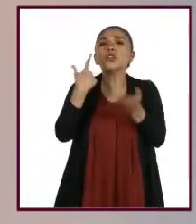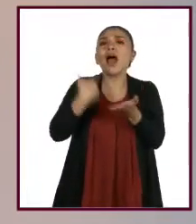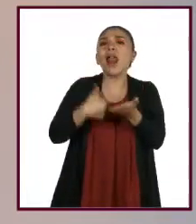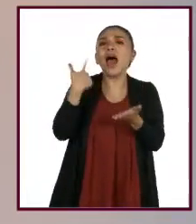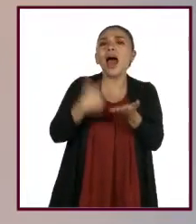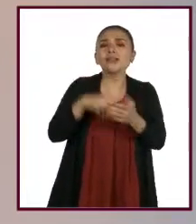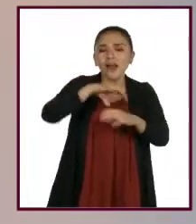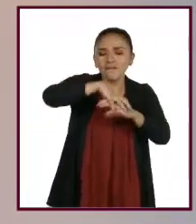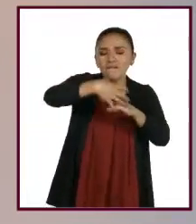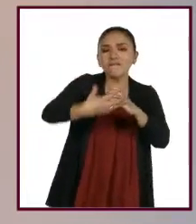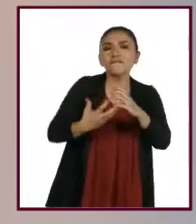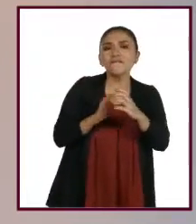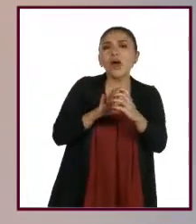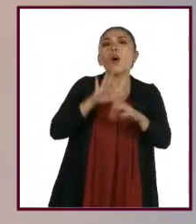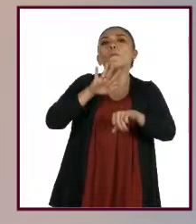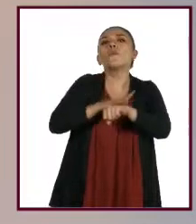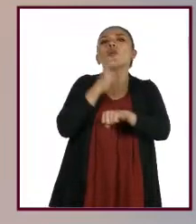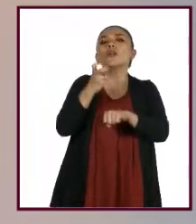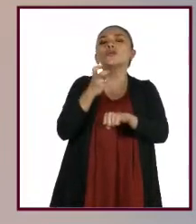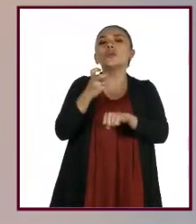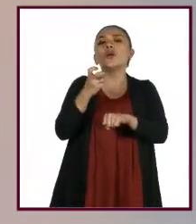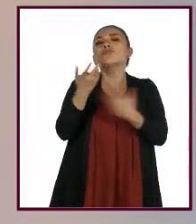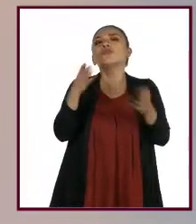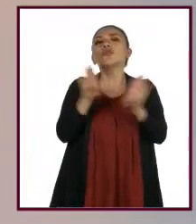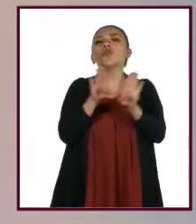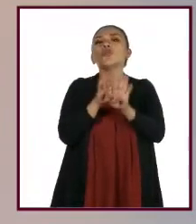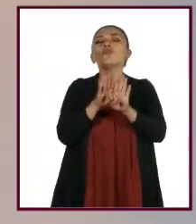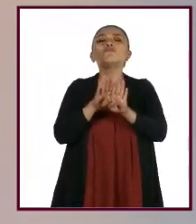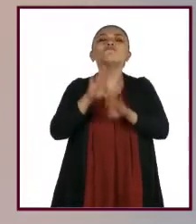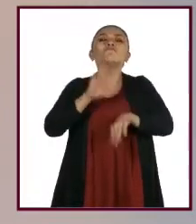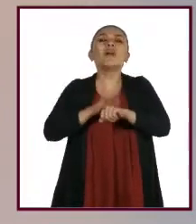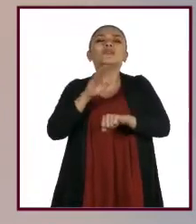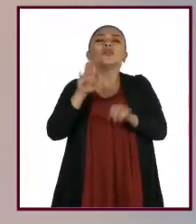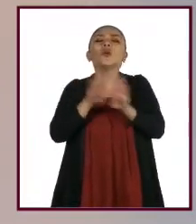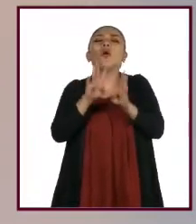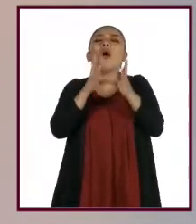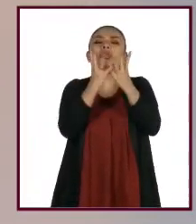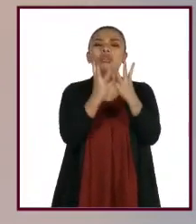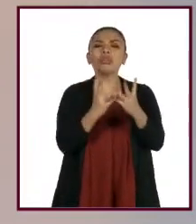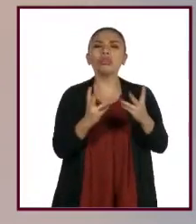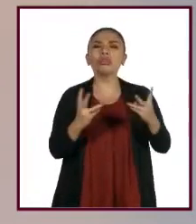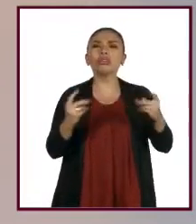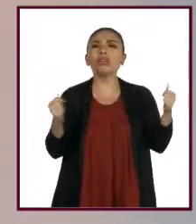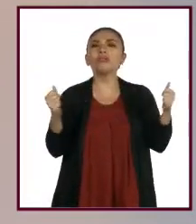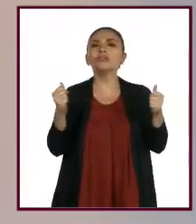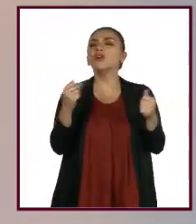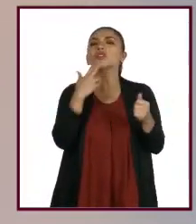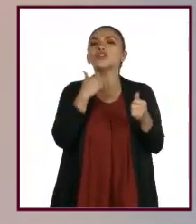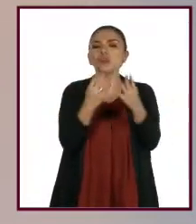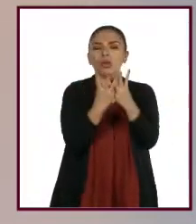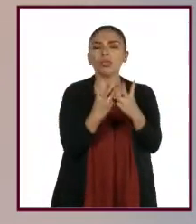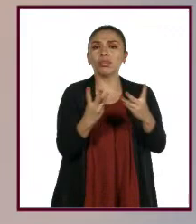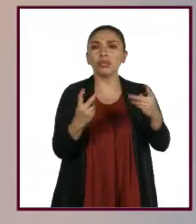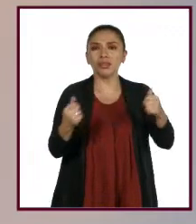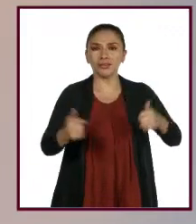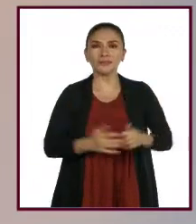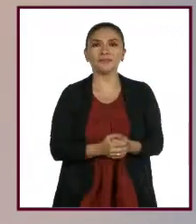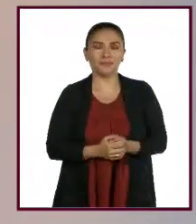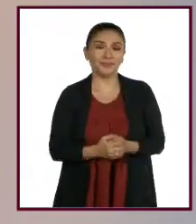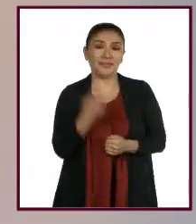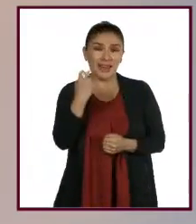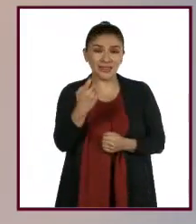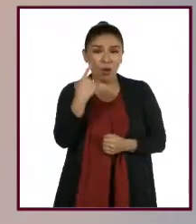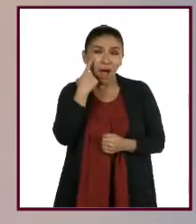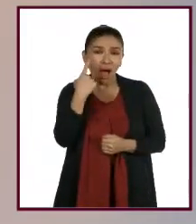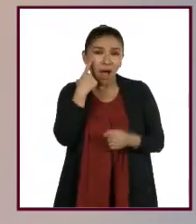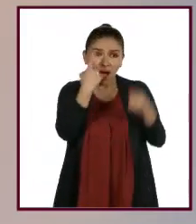de grasa que se va, por así decirlo, en términos muy sencillos, deshaciendo. Entonces, observamos muchas